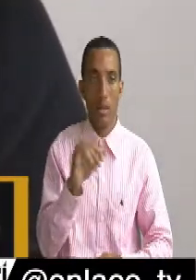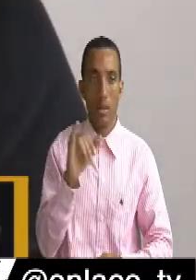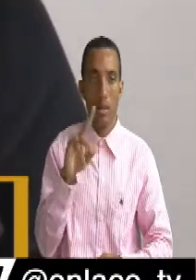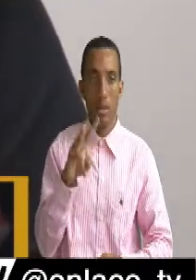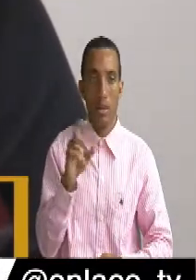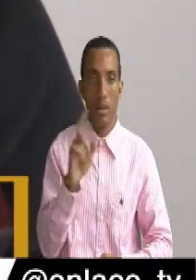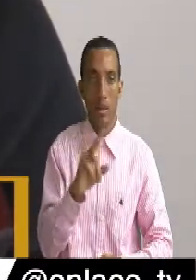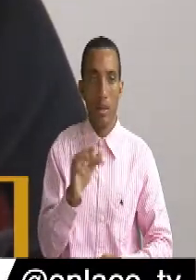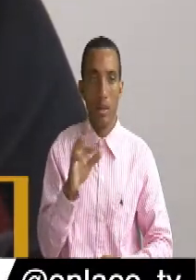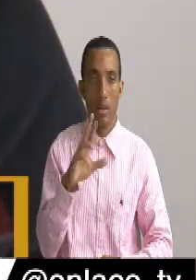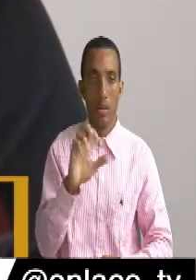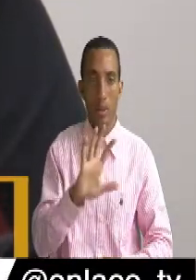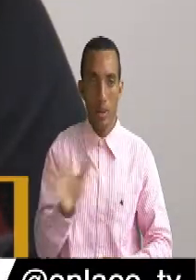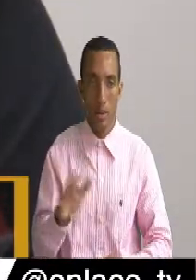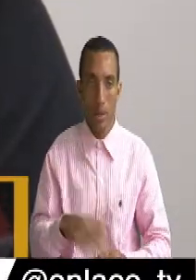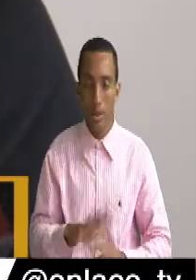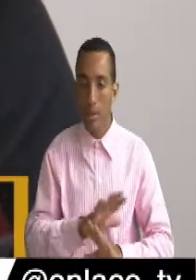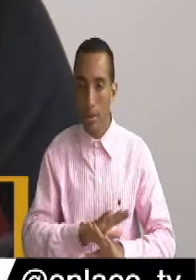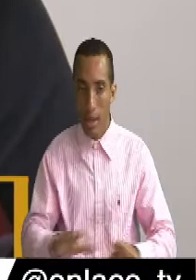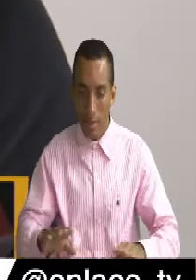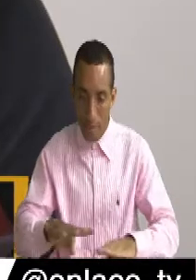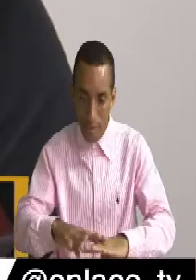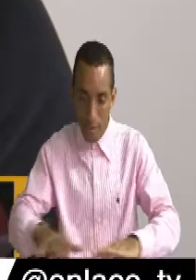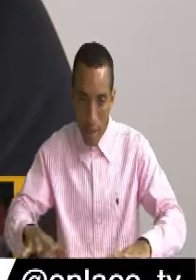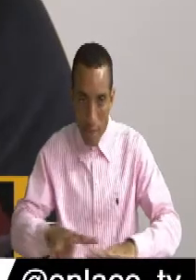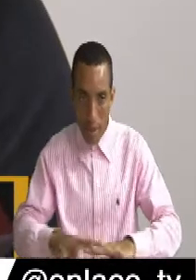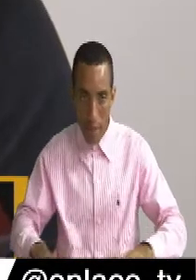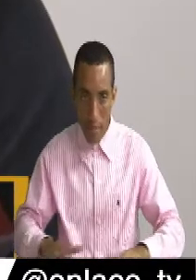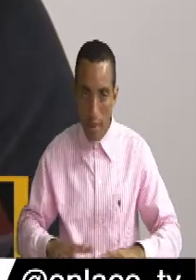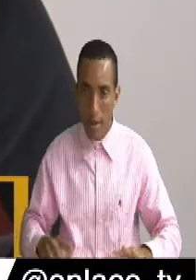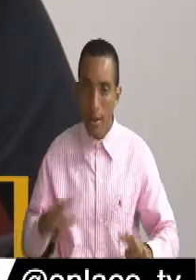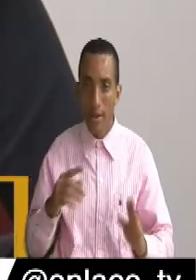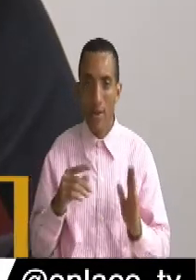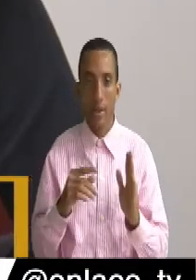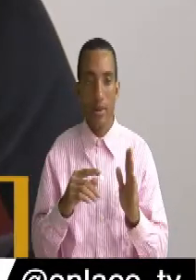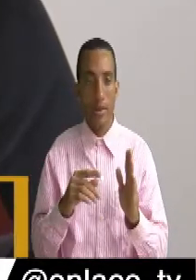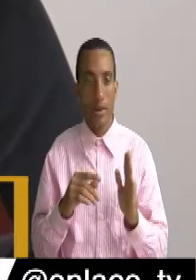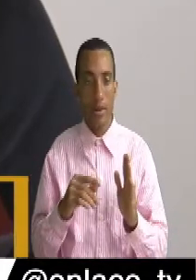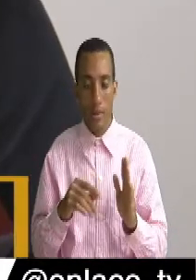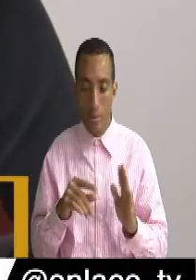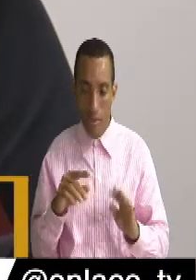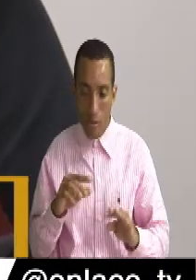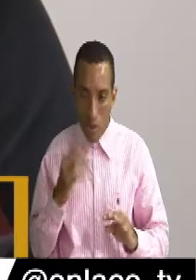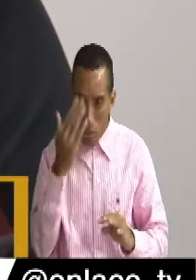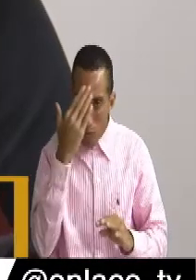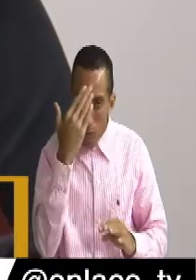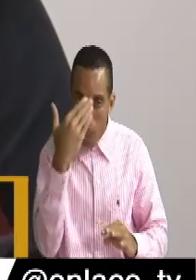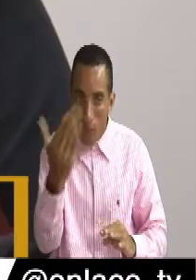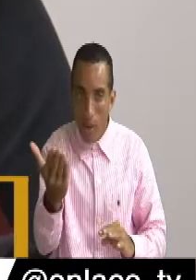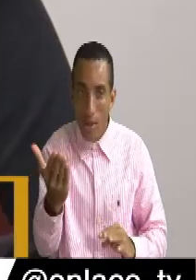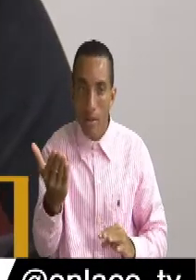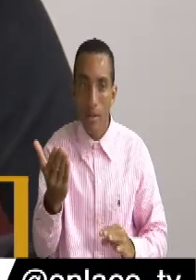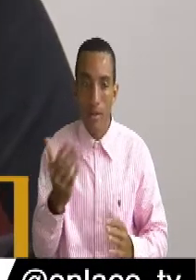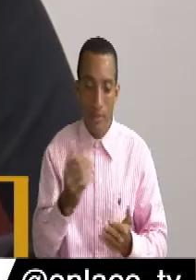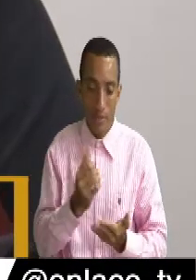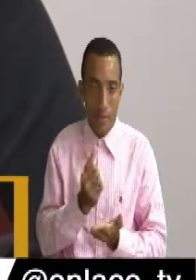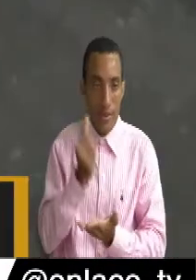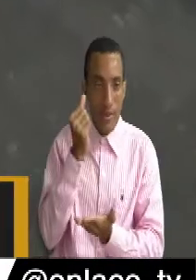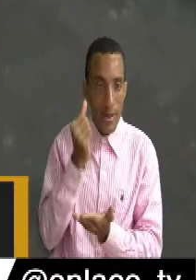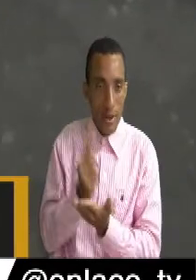Hizo ya una señalización en el barrio Galán, específicamente frente a la registraduría. Eso es la